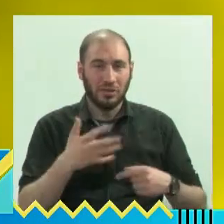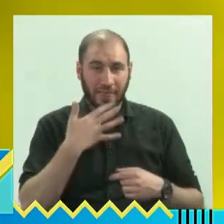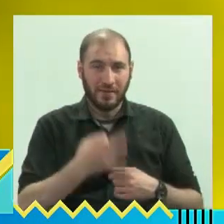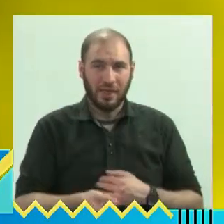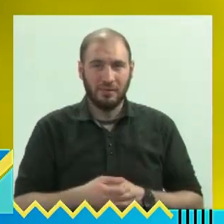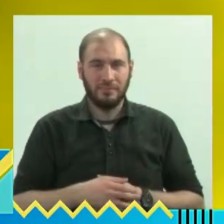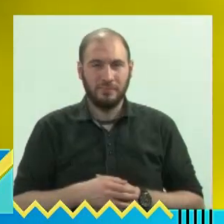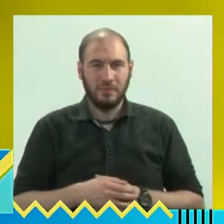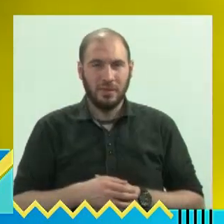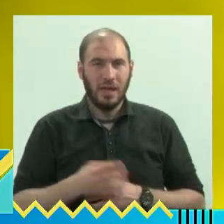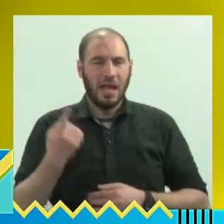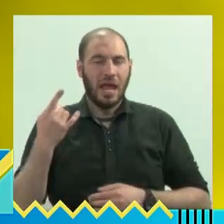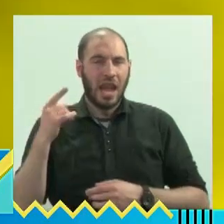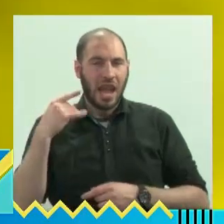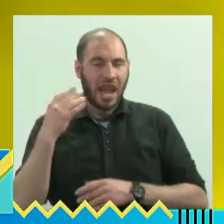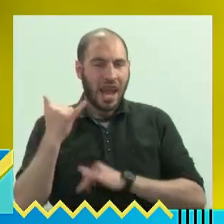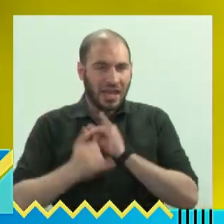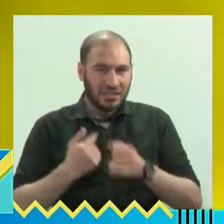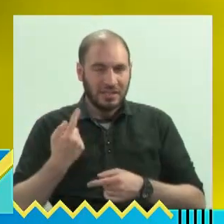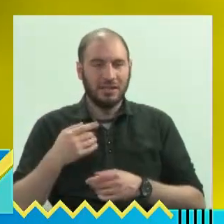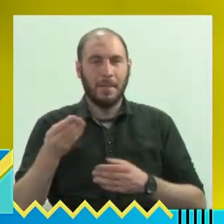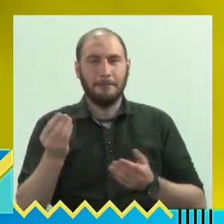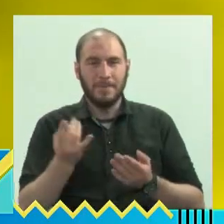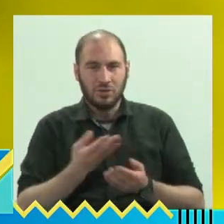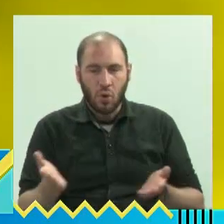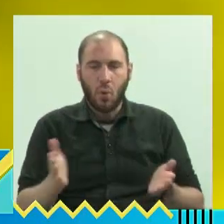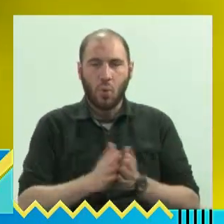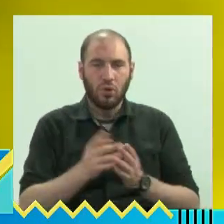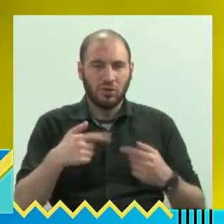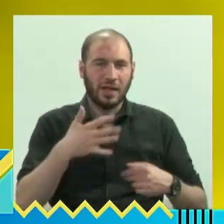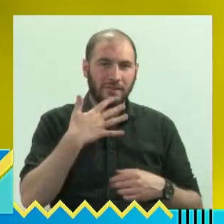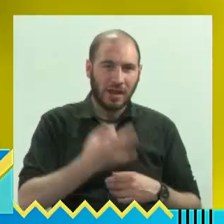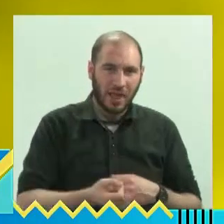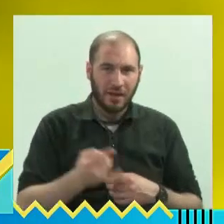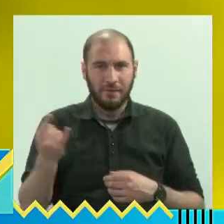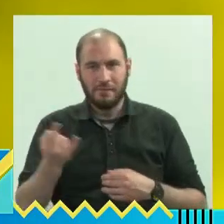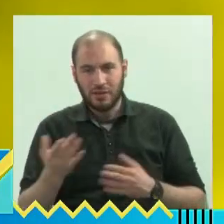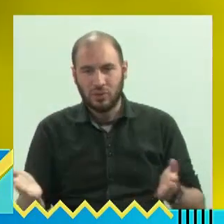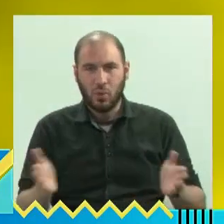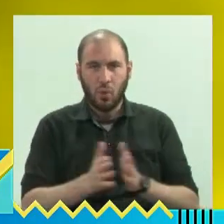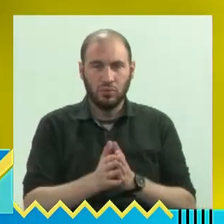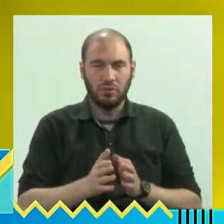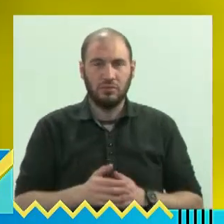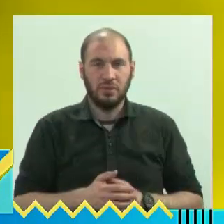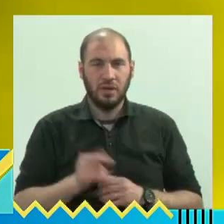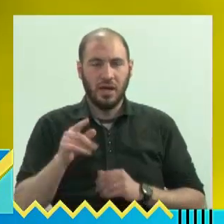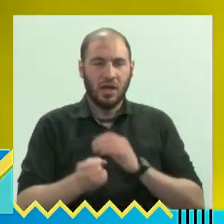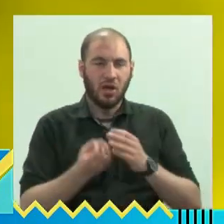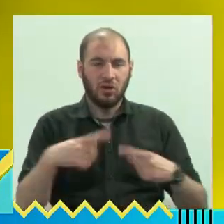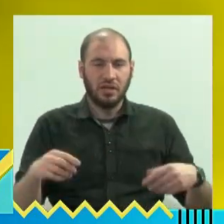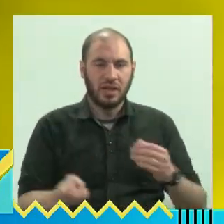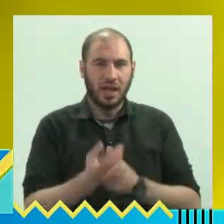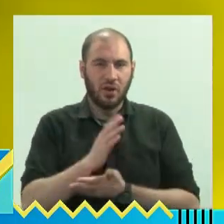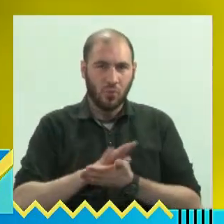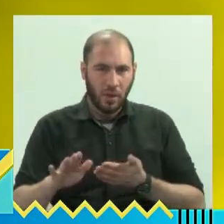realidad, digamos, las leyendas y los mitos conjugan, ¿no? Lo real y lo ficticio, y bueno, y crean un elemento